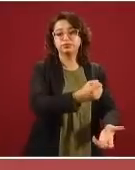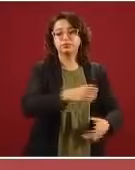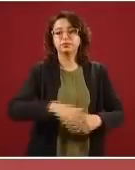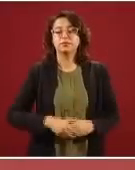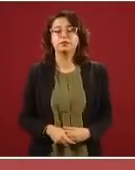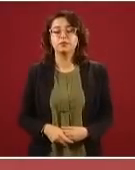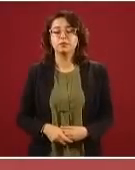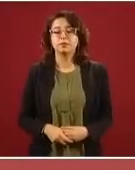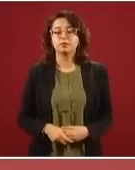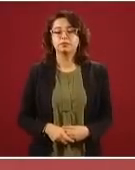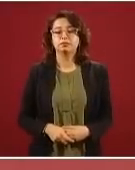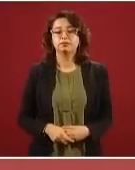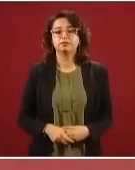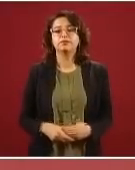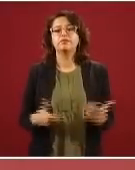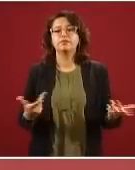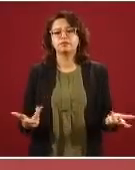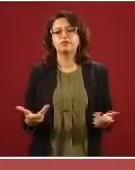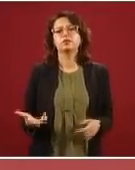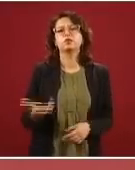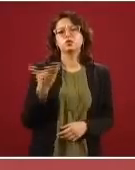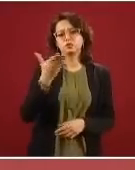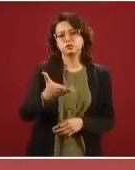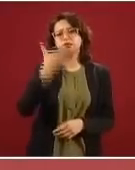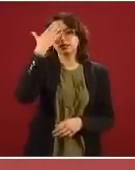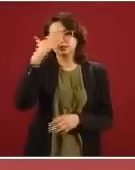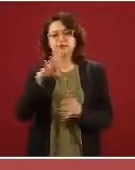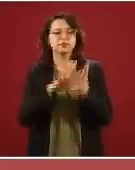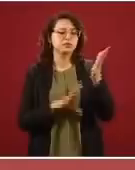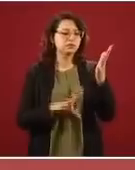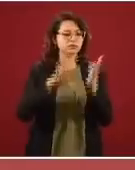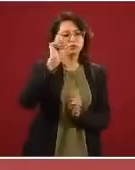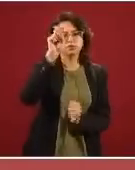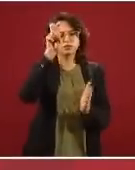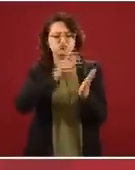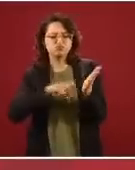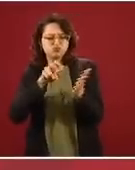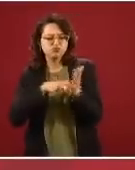Como ustedes saben, se hicieron modificaciones a la Constitución.